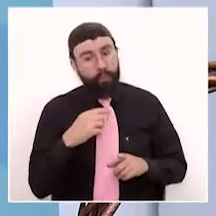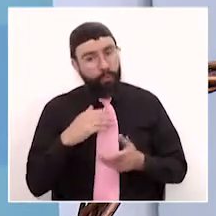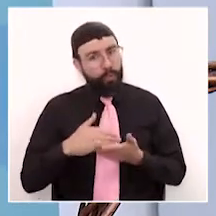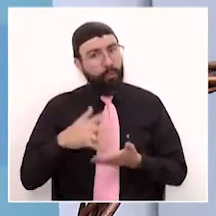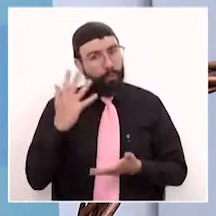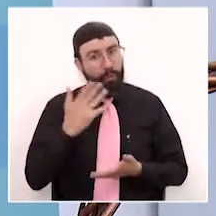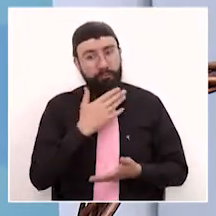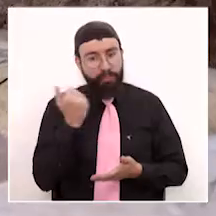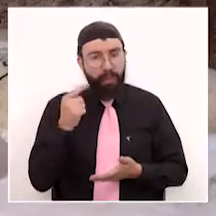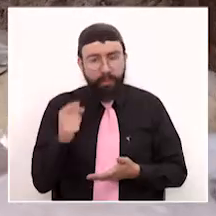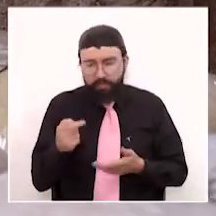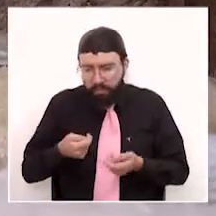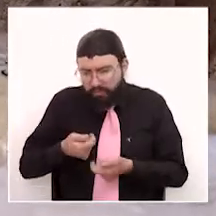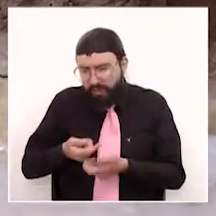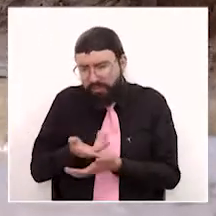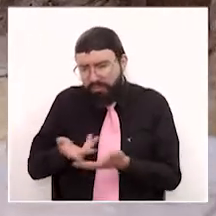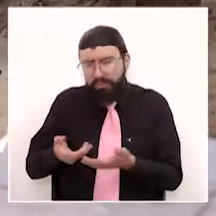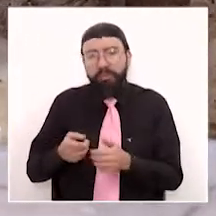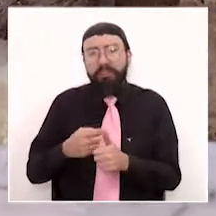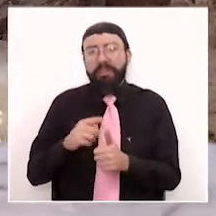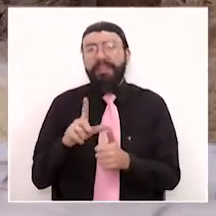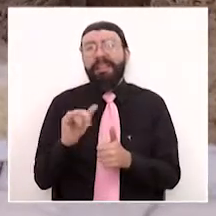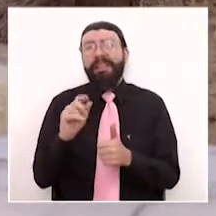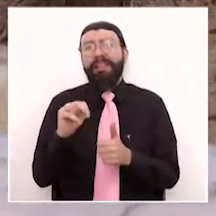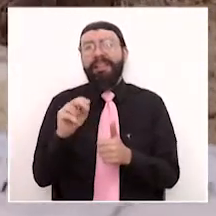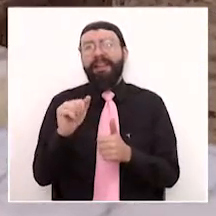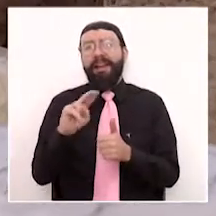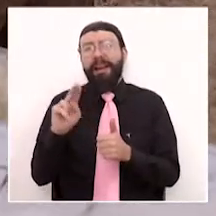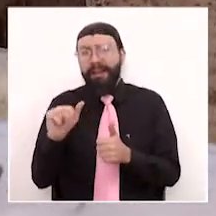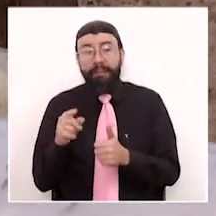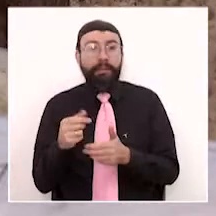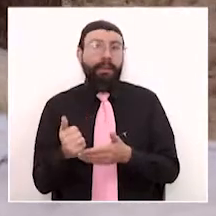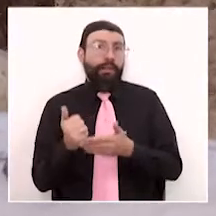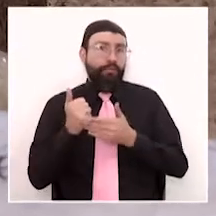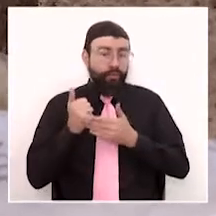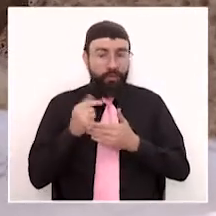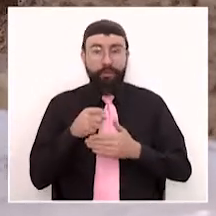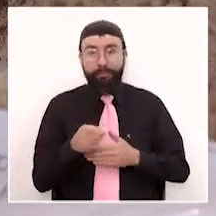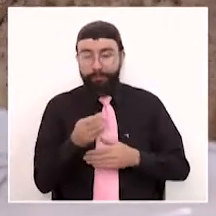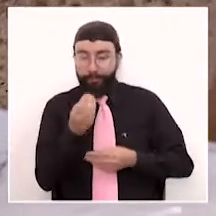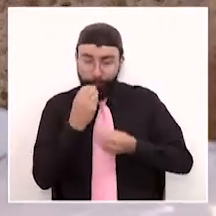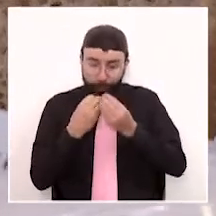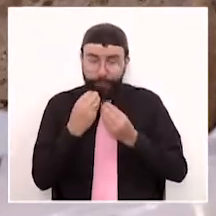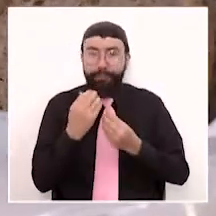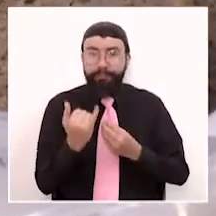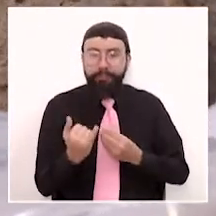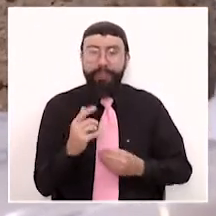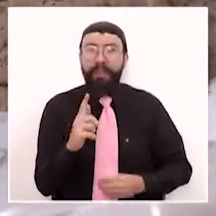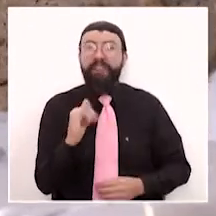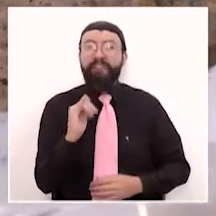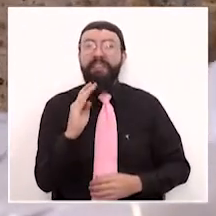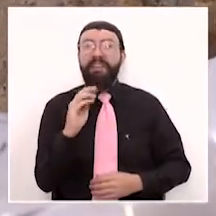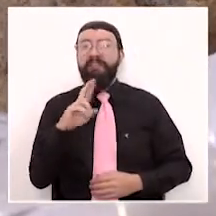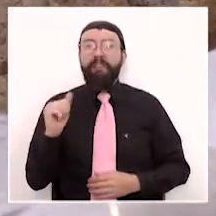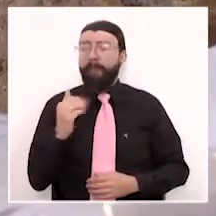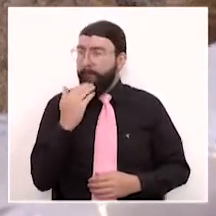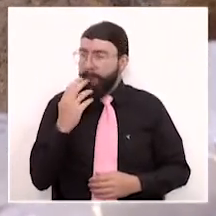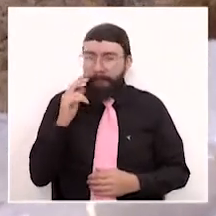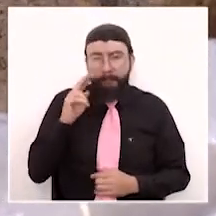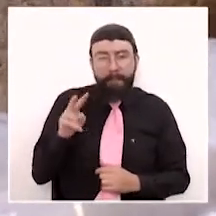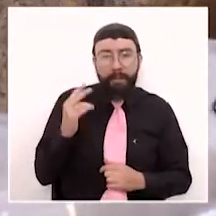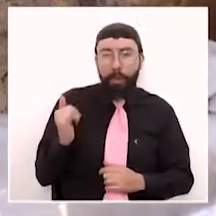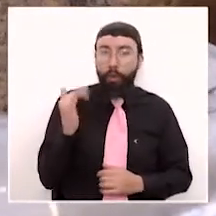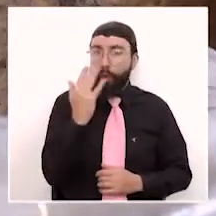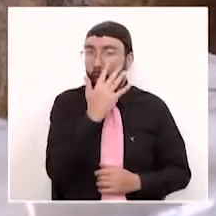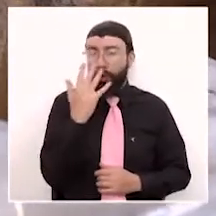en granos, en este caso tienen linaza, muchos de ellos, que nos va a aportar un gran contenido de fibra. Vemos estos colores espectaculares y ella nos